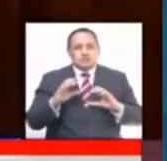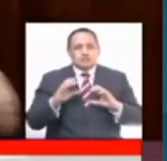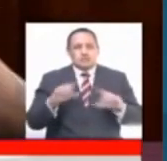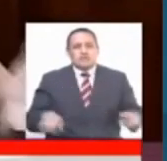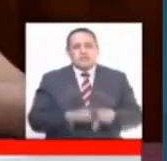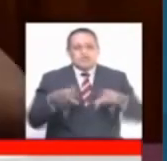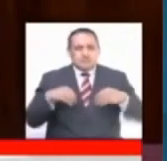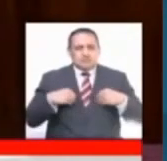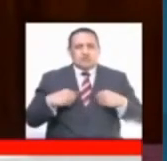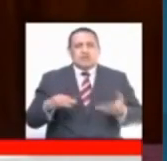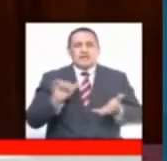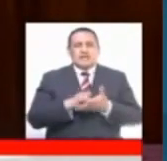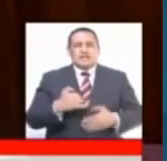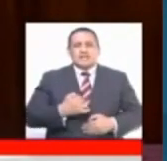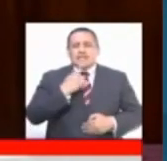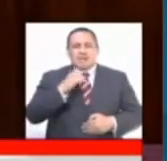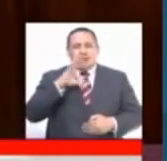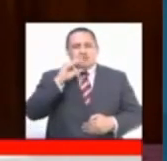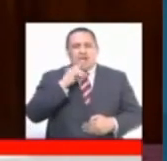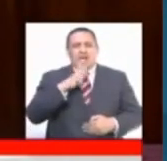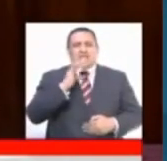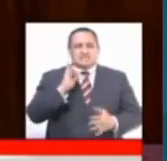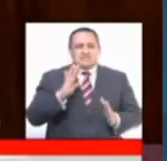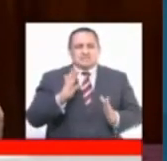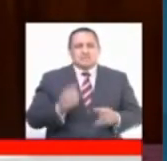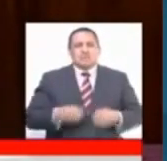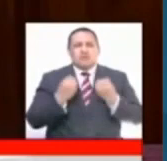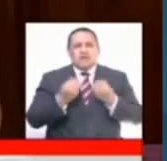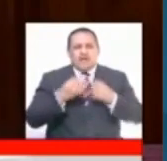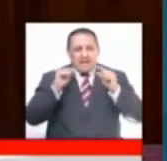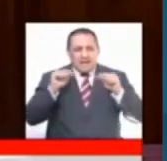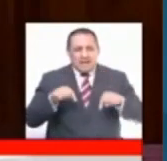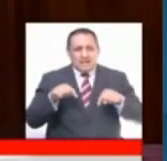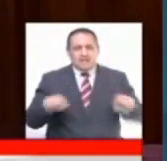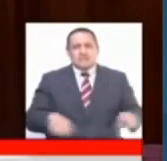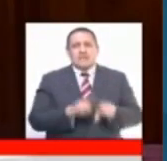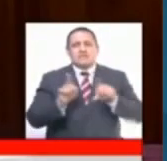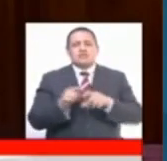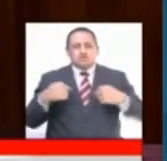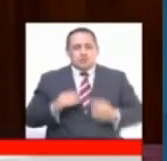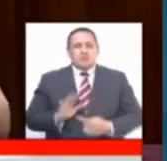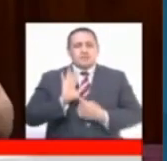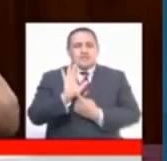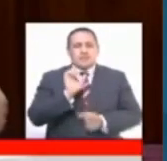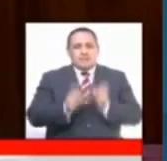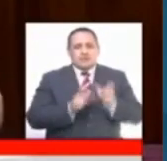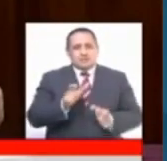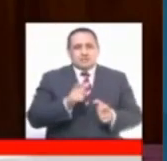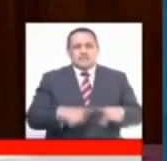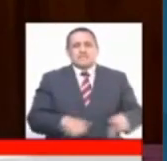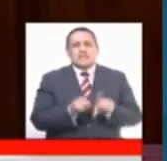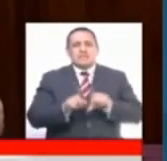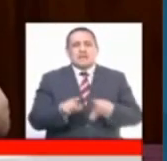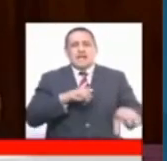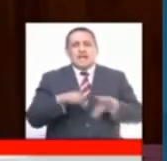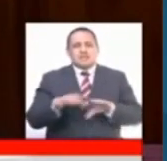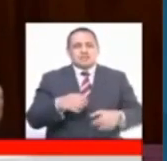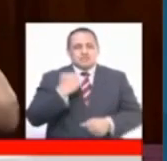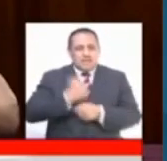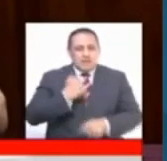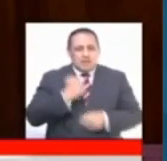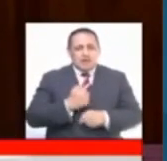nada. Estamos con el primer decreto ya ejecutando obras. El segundo decreto, no nos van a